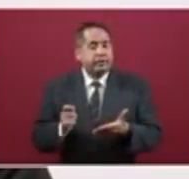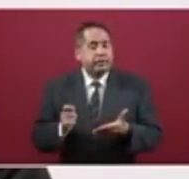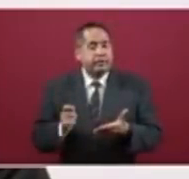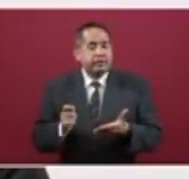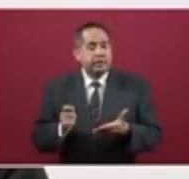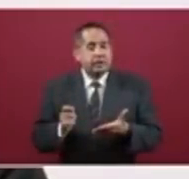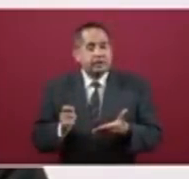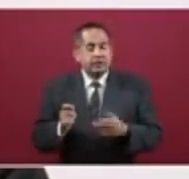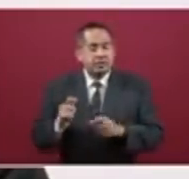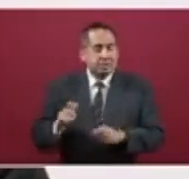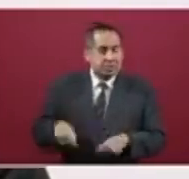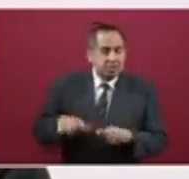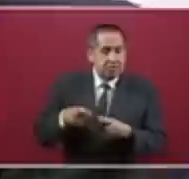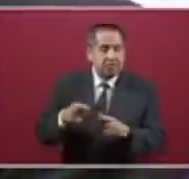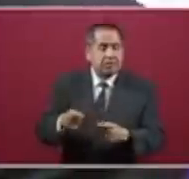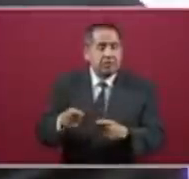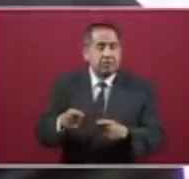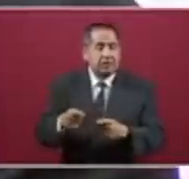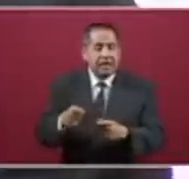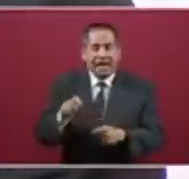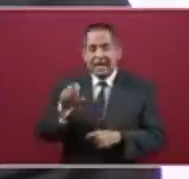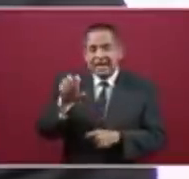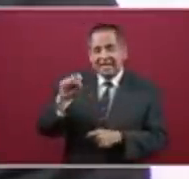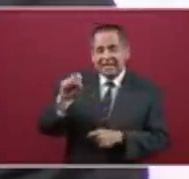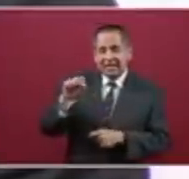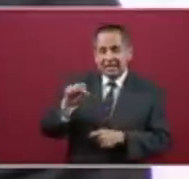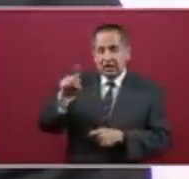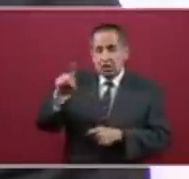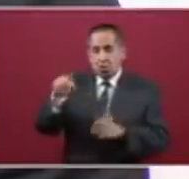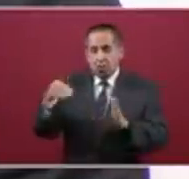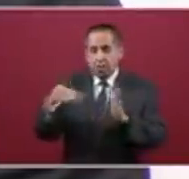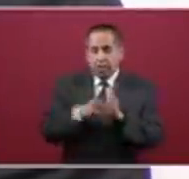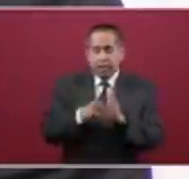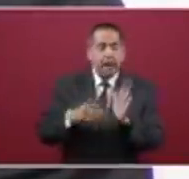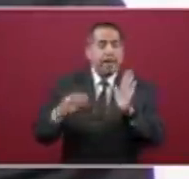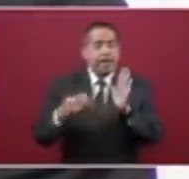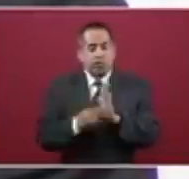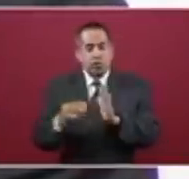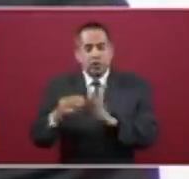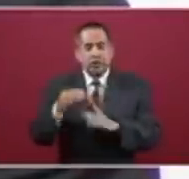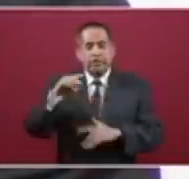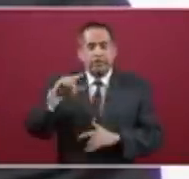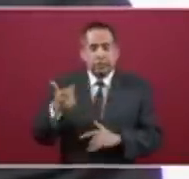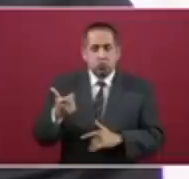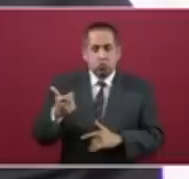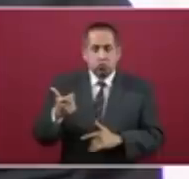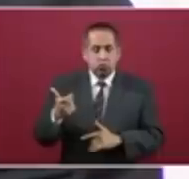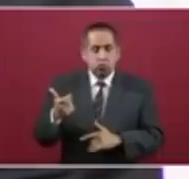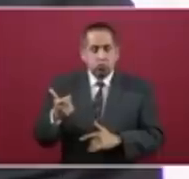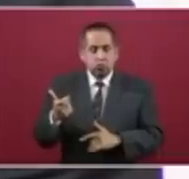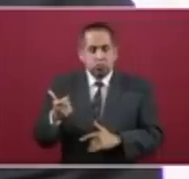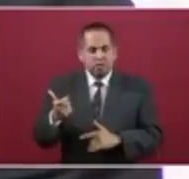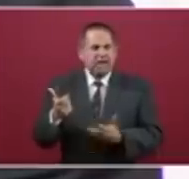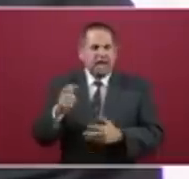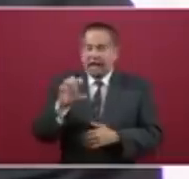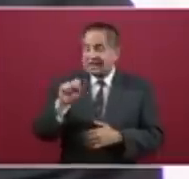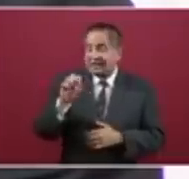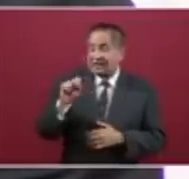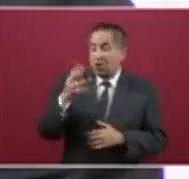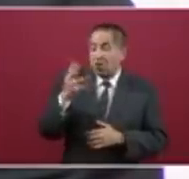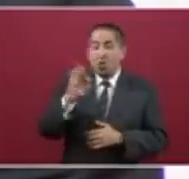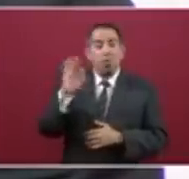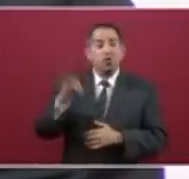dispone de 61 mil millones de pesos 64 por ciento